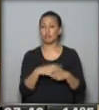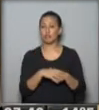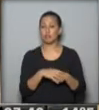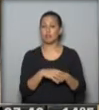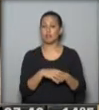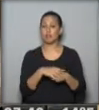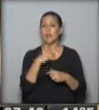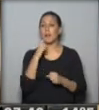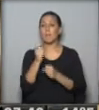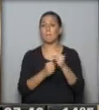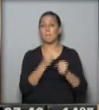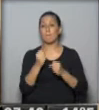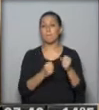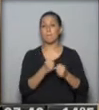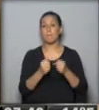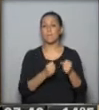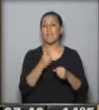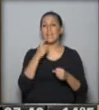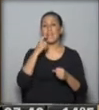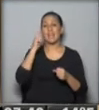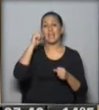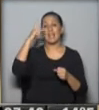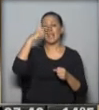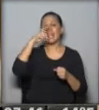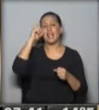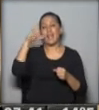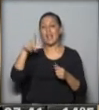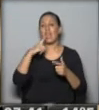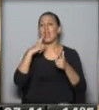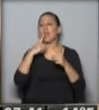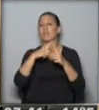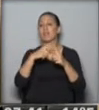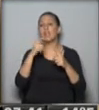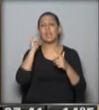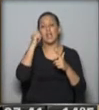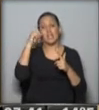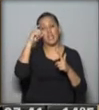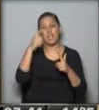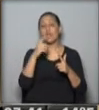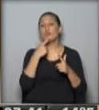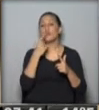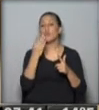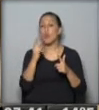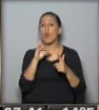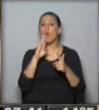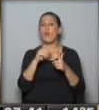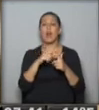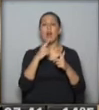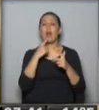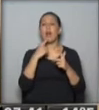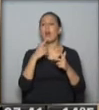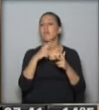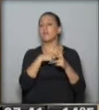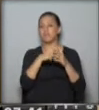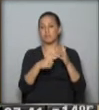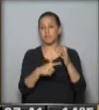a las empresas IMSA, Panediles, Helpor, Camargo, Correa, Odebrecht, Jesuba, OAS, Andrade Gutiérrez, Sinohidro, IEXA,